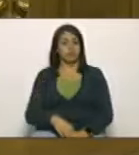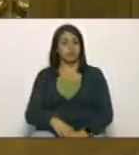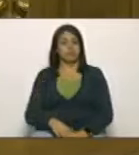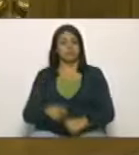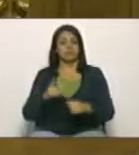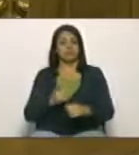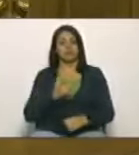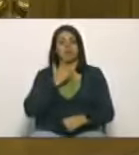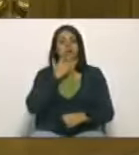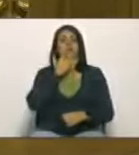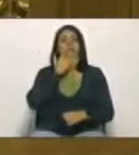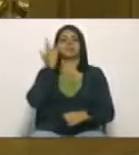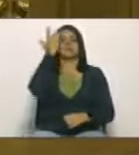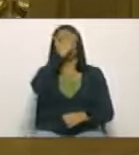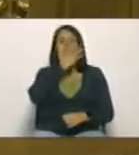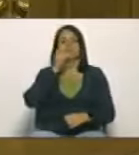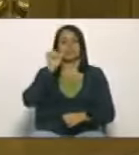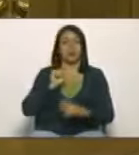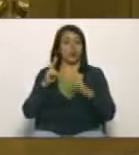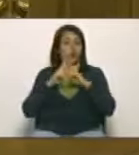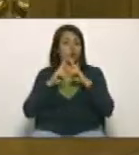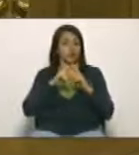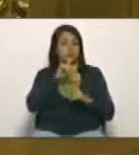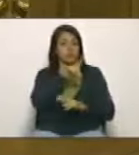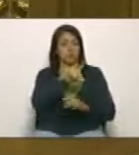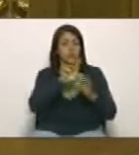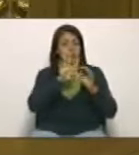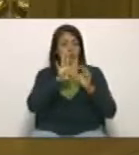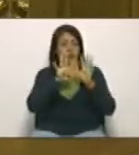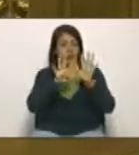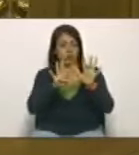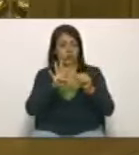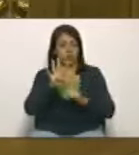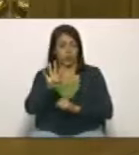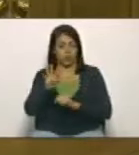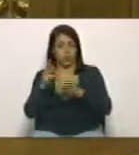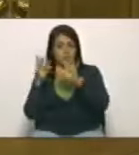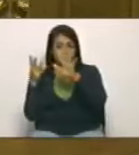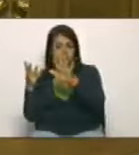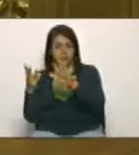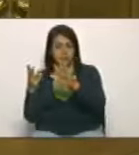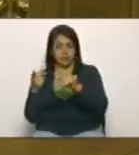valiente de Sudáfrica, conociendo desde 1948 la apartheid,